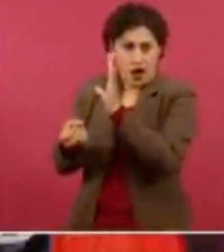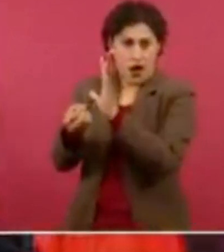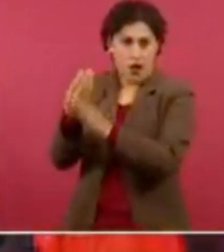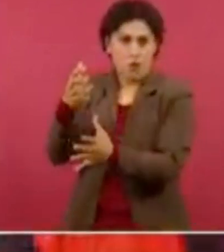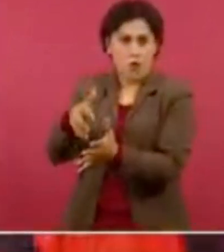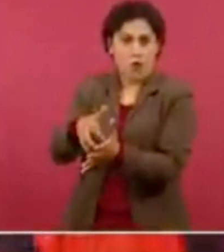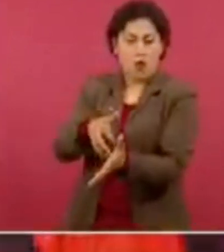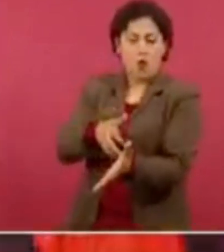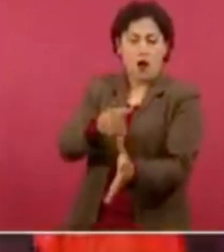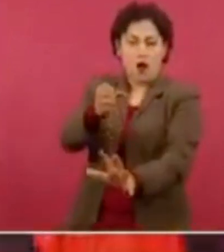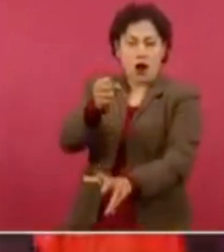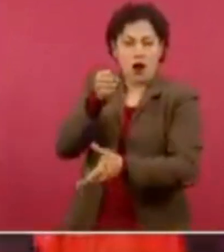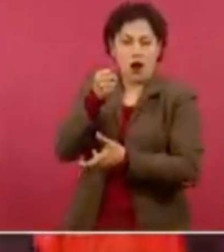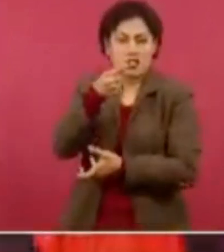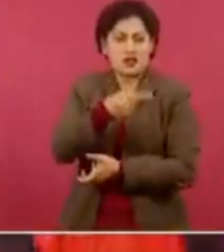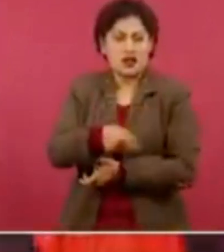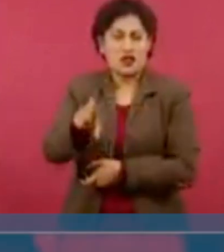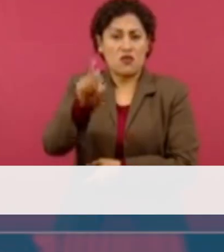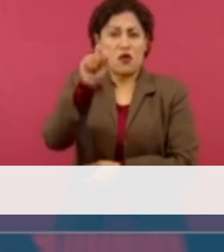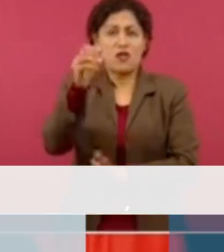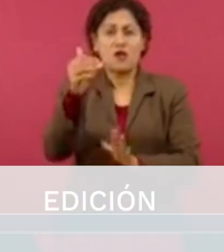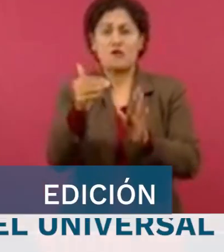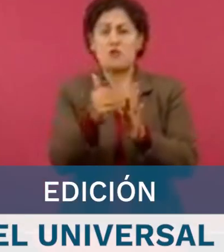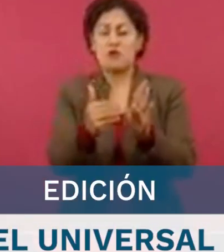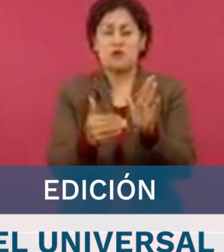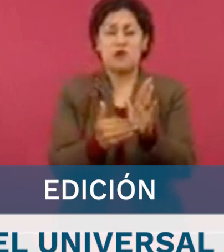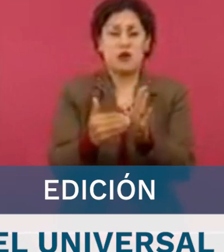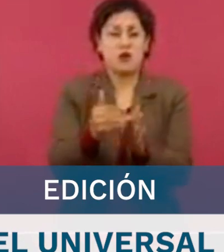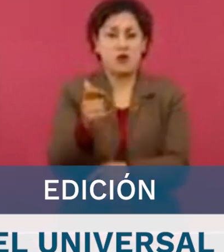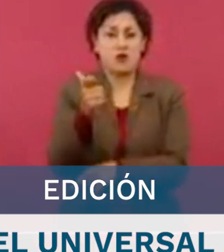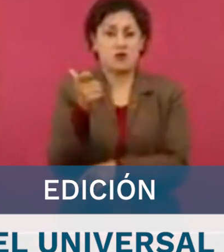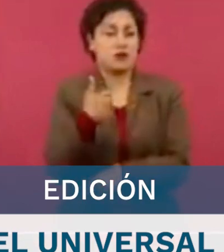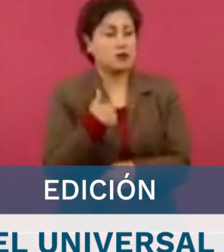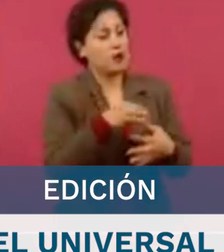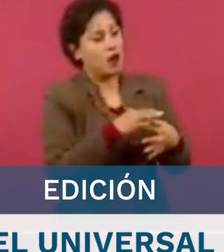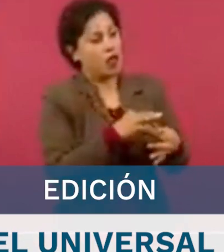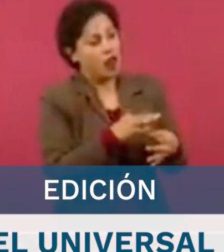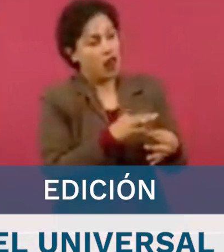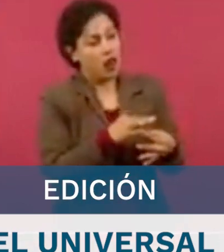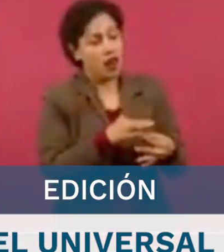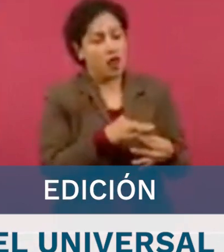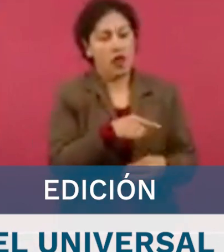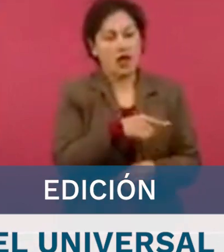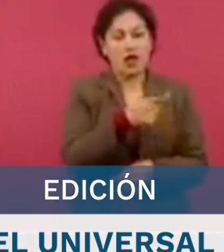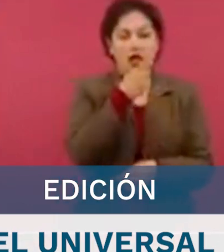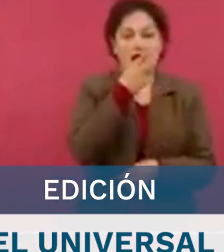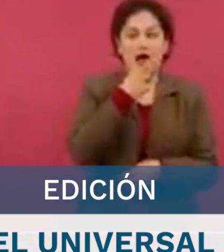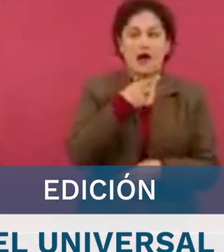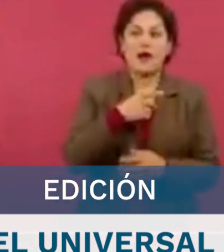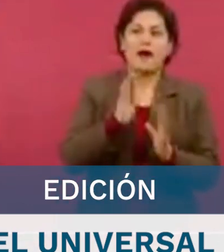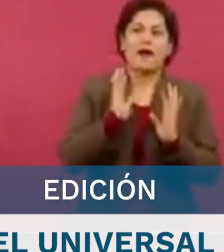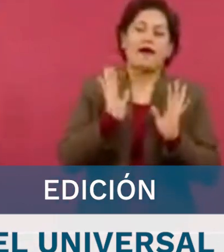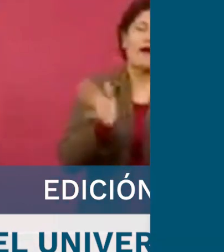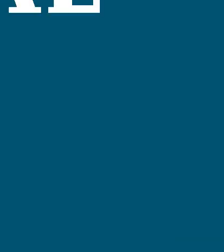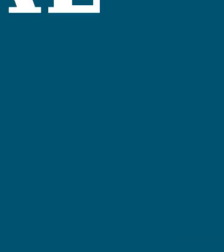120,000 millones de pesos. Me dijo, pues ahora ya entiendo.